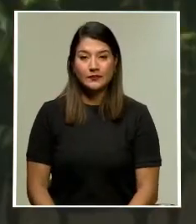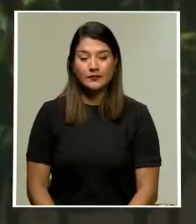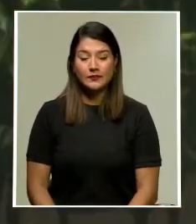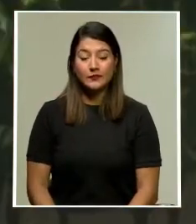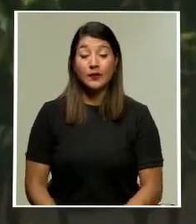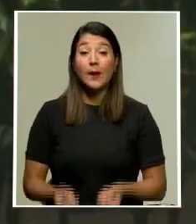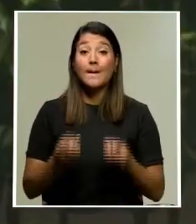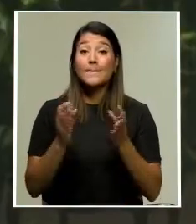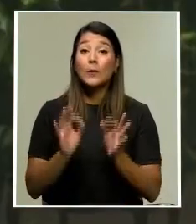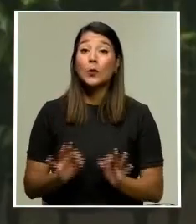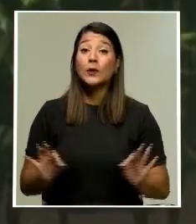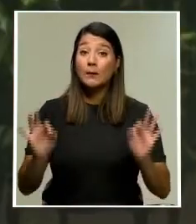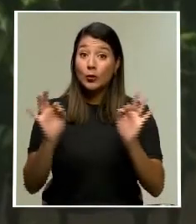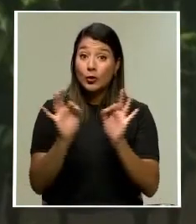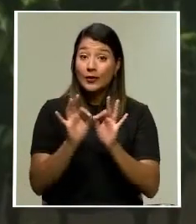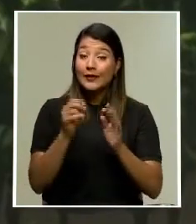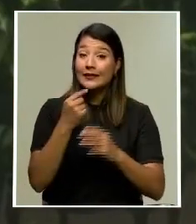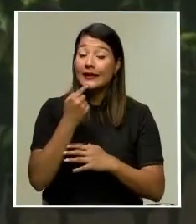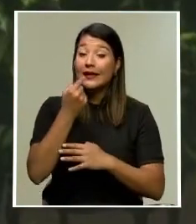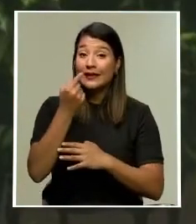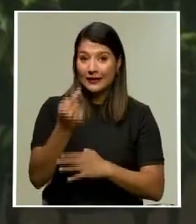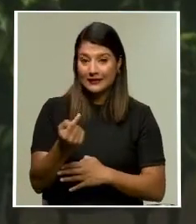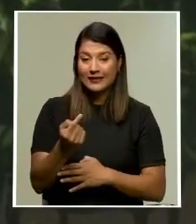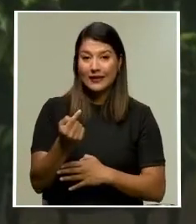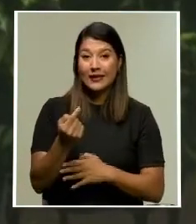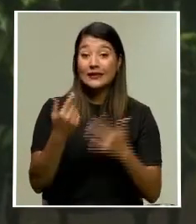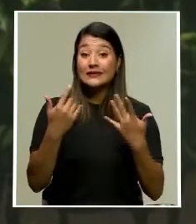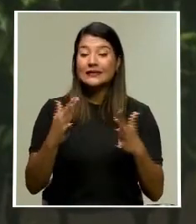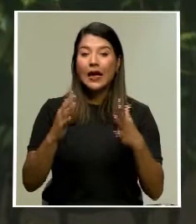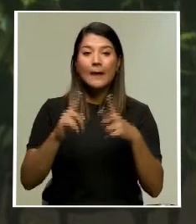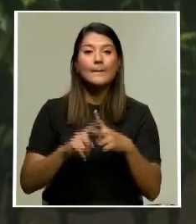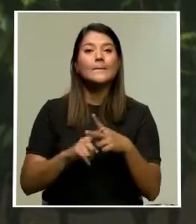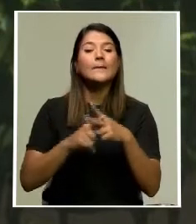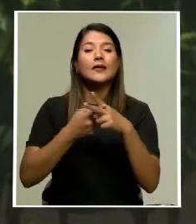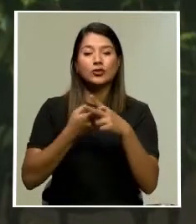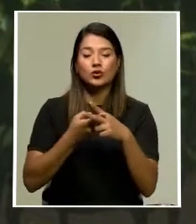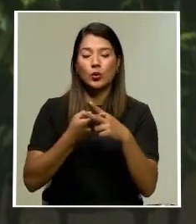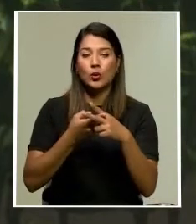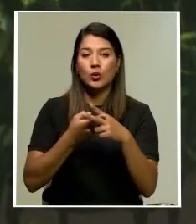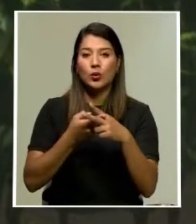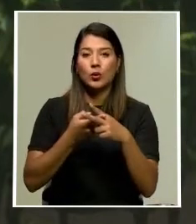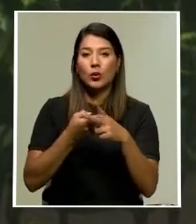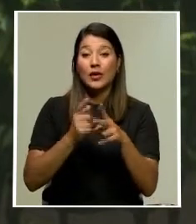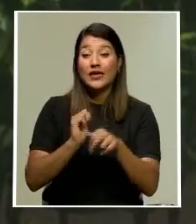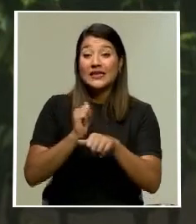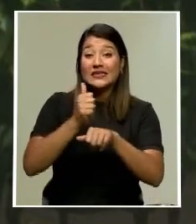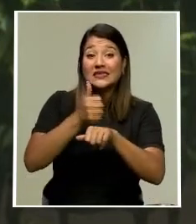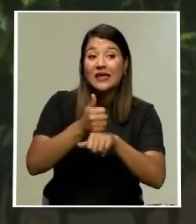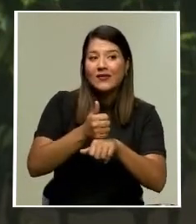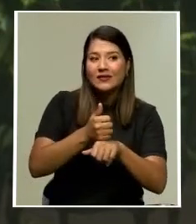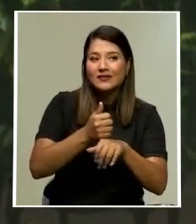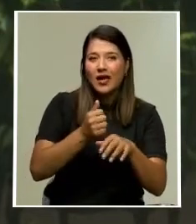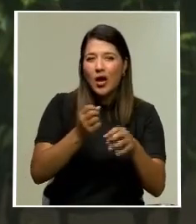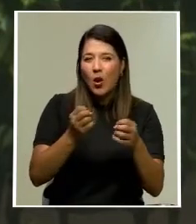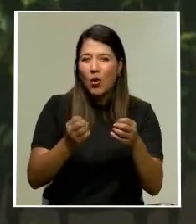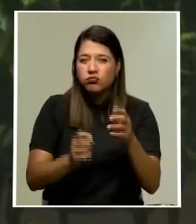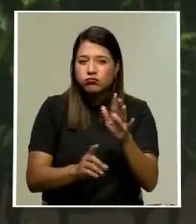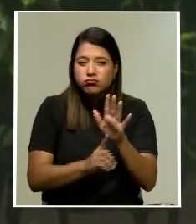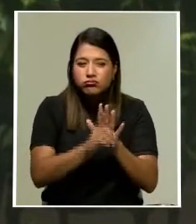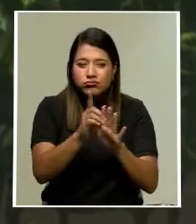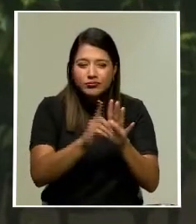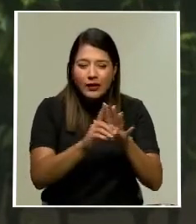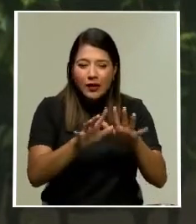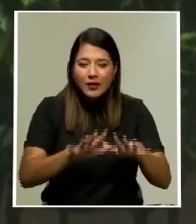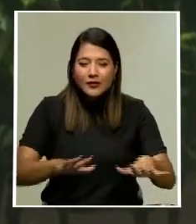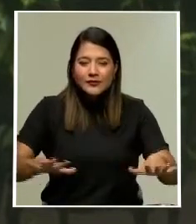Es importante también decirles que se ha empezado pues ya a crear diferentes ambientes, se han empezado a crear estos